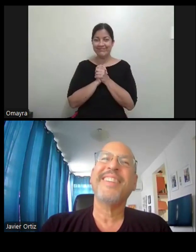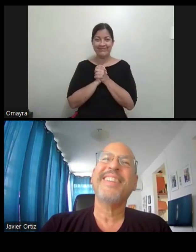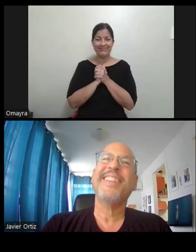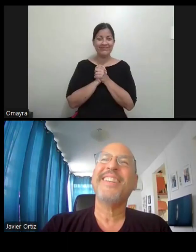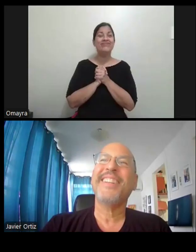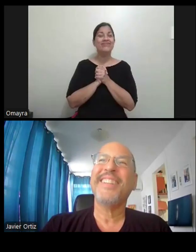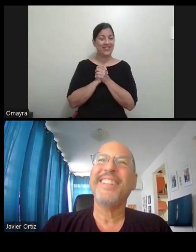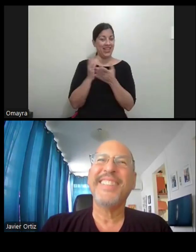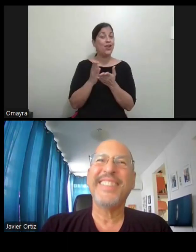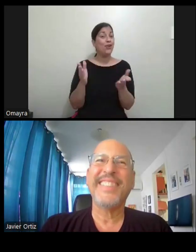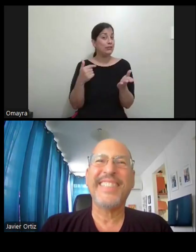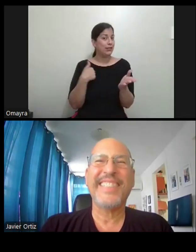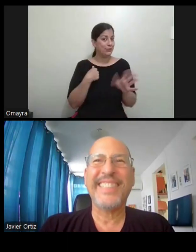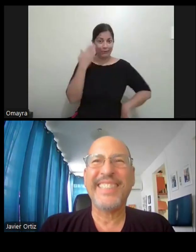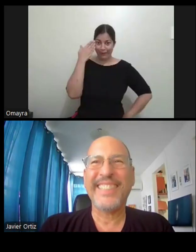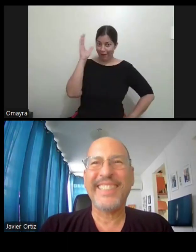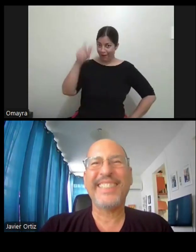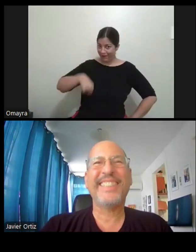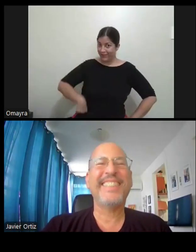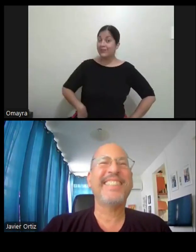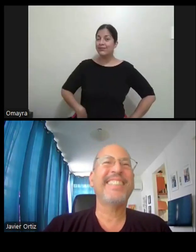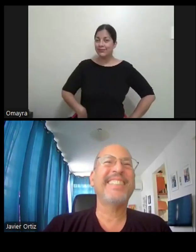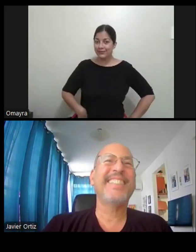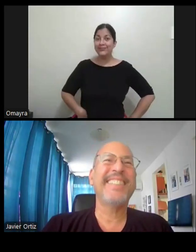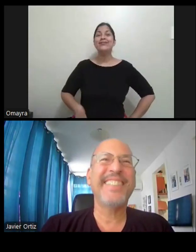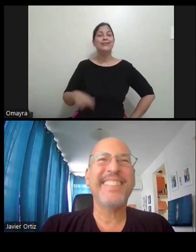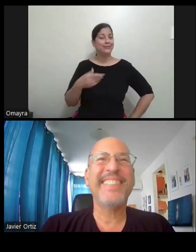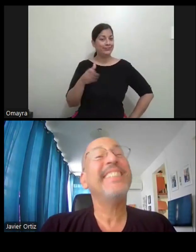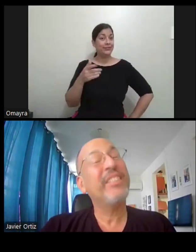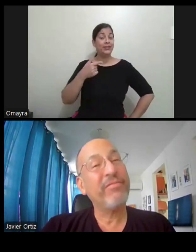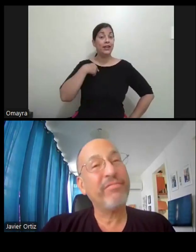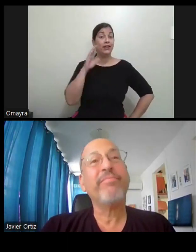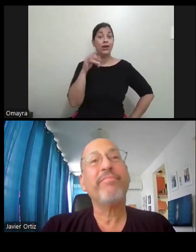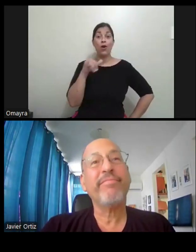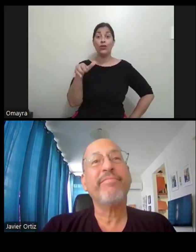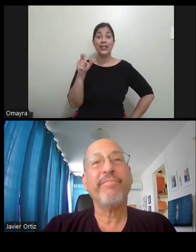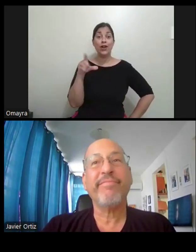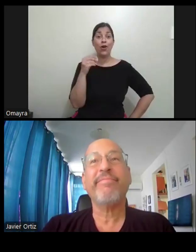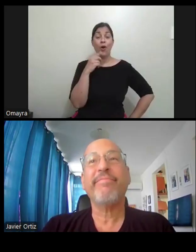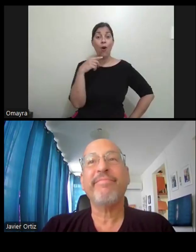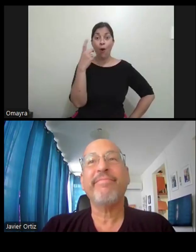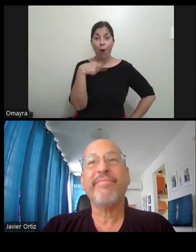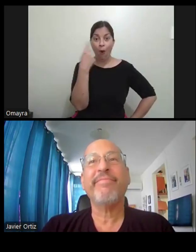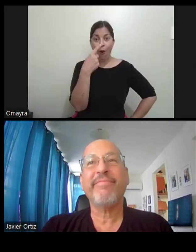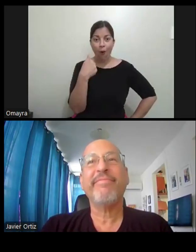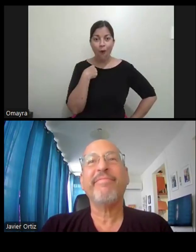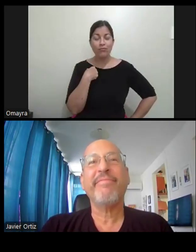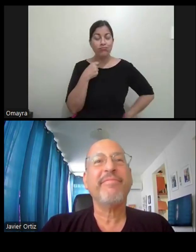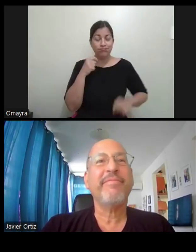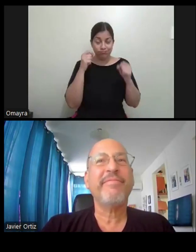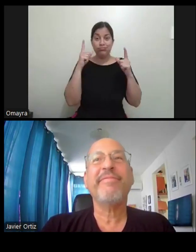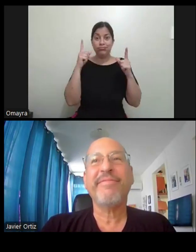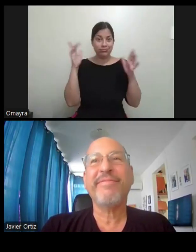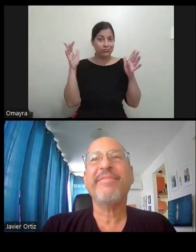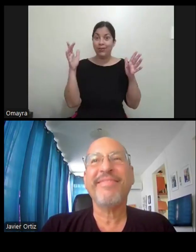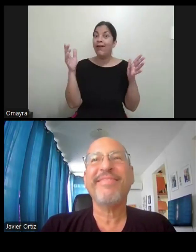Hay cosas que yo no conocía. Hay cosas que yo no conocía. Mira cómo está José. Sí, no, está aquí sorprendido con todo lo que me